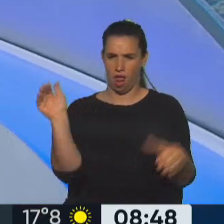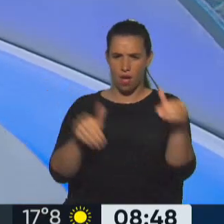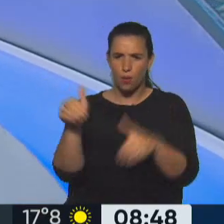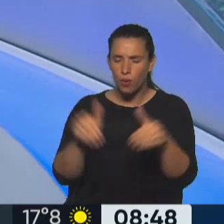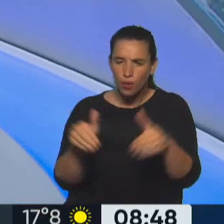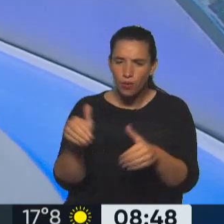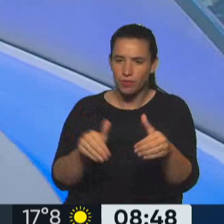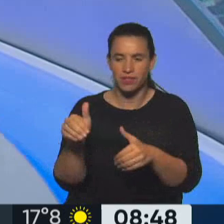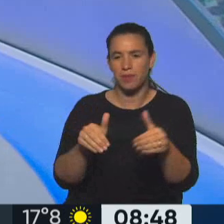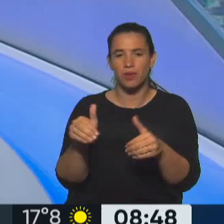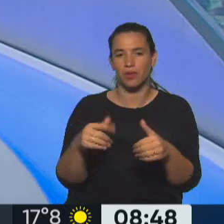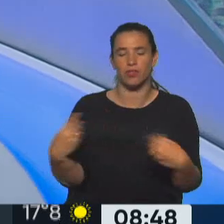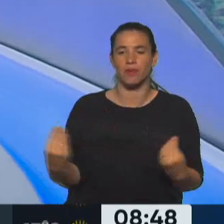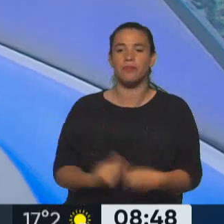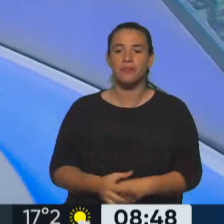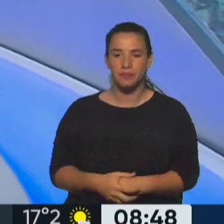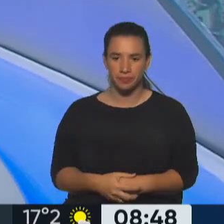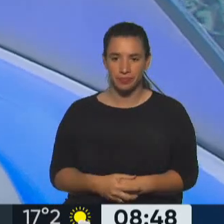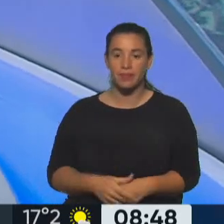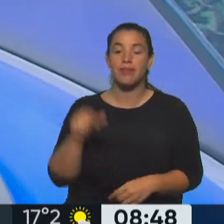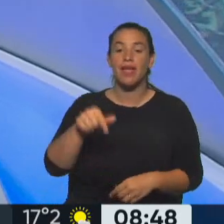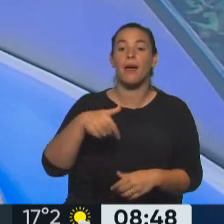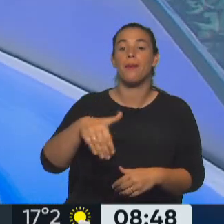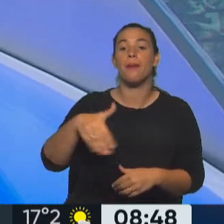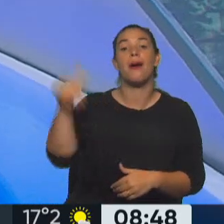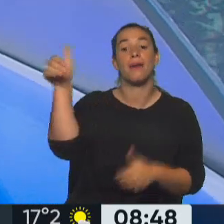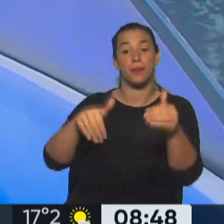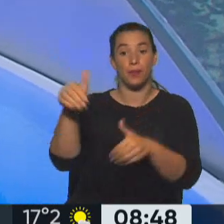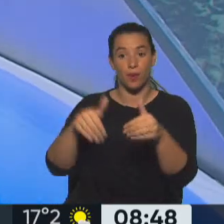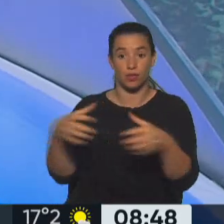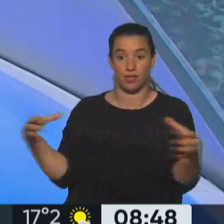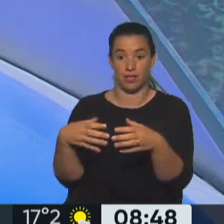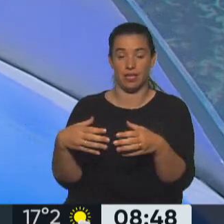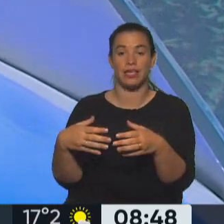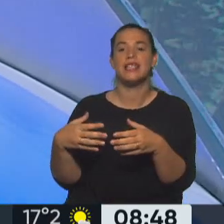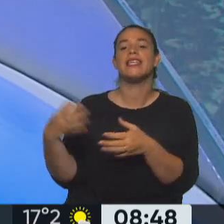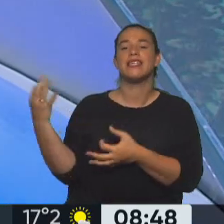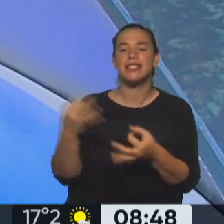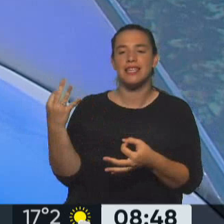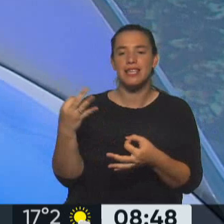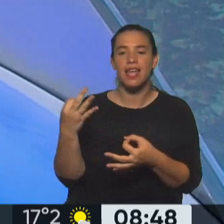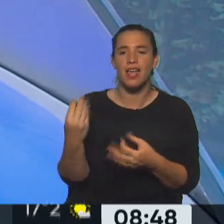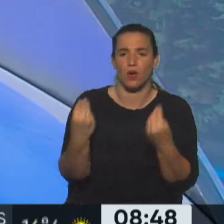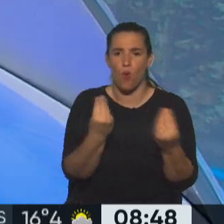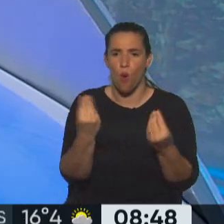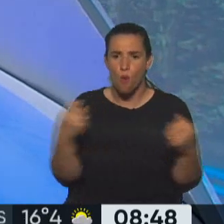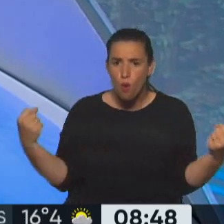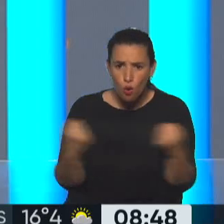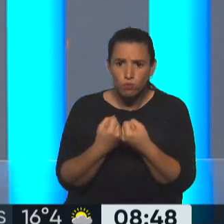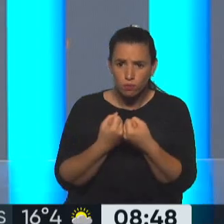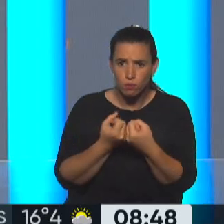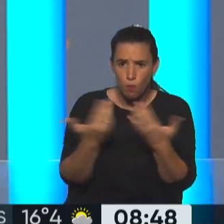son los primeros que se tratan a partir de la apertura de las sesiones extraordinarias el 23 de enero, ¿qué posibilidad hay de lograr el quórum? A